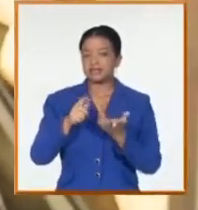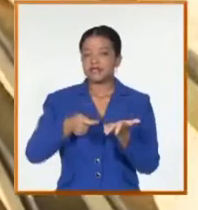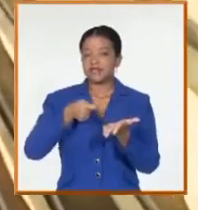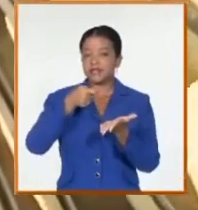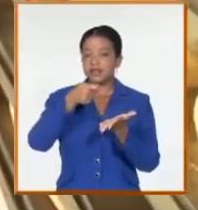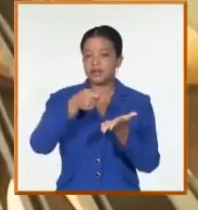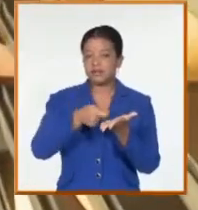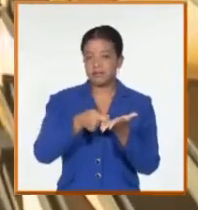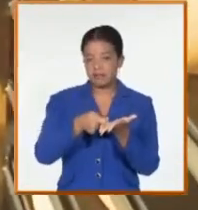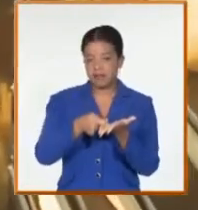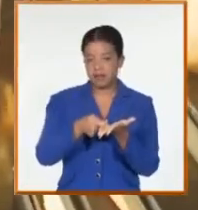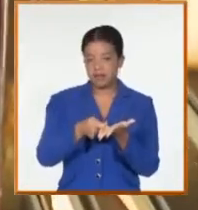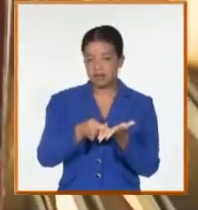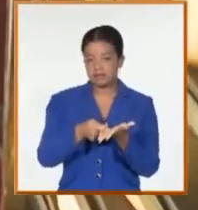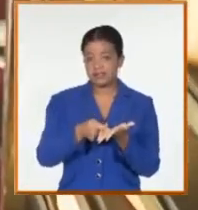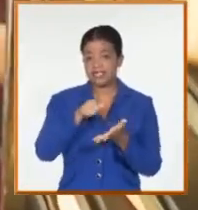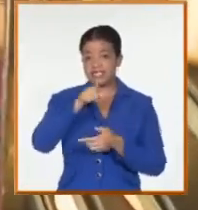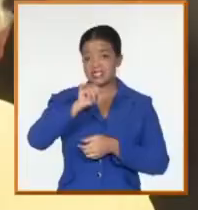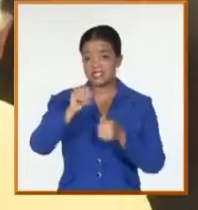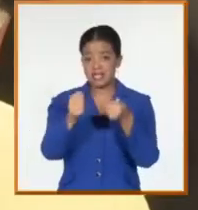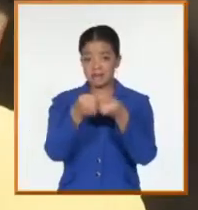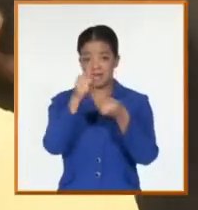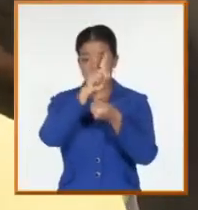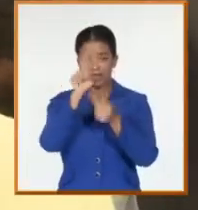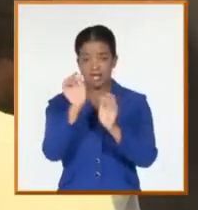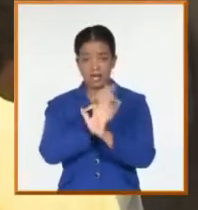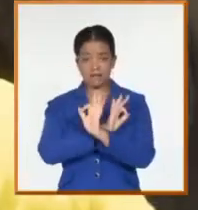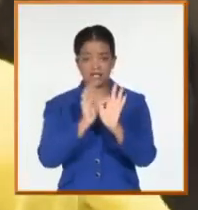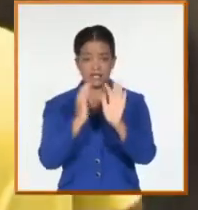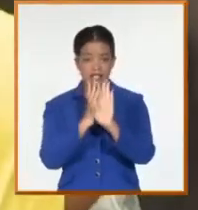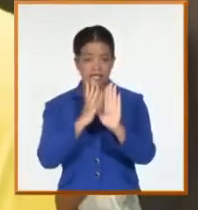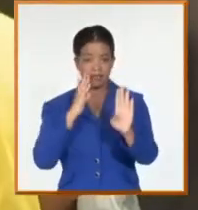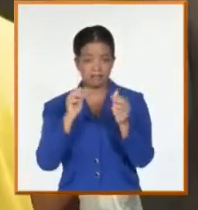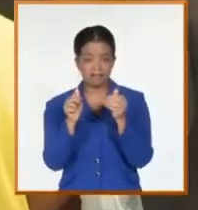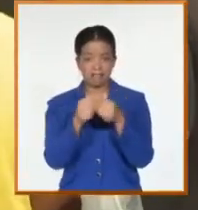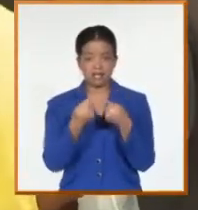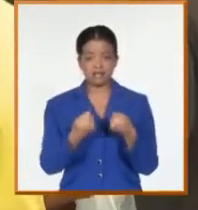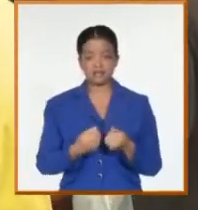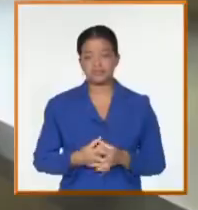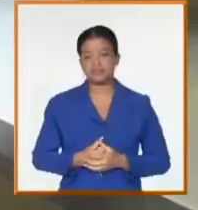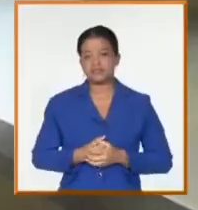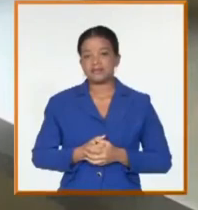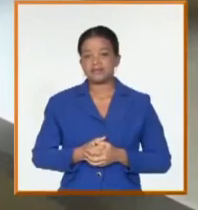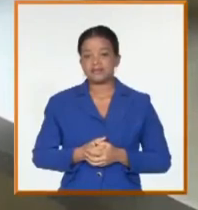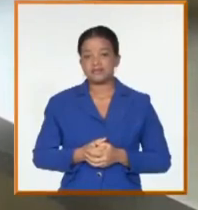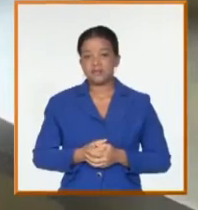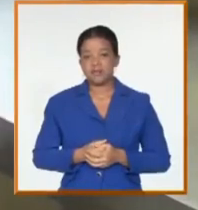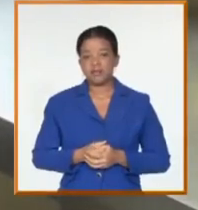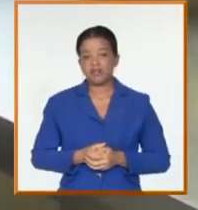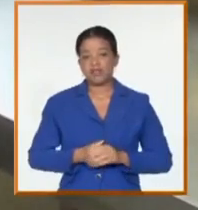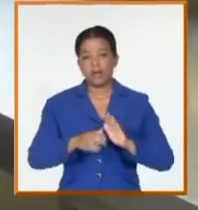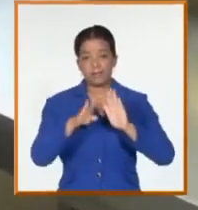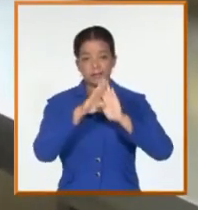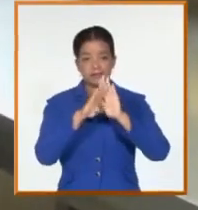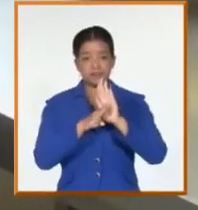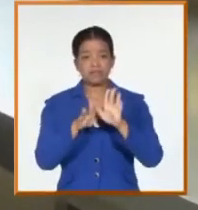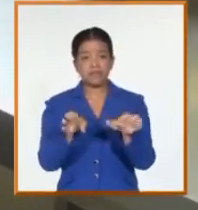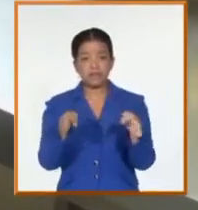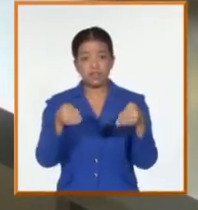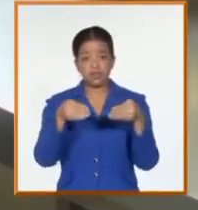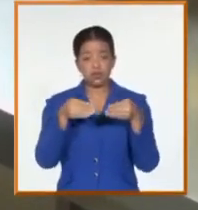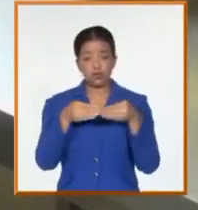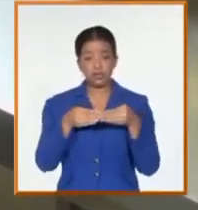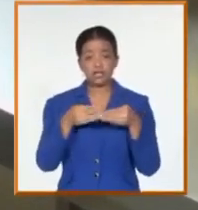caja extra en las 16 panaderías especializadas de la cadena cubana del pan la medida se generaliza tras concluir con éxito el pilotaje